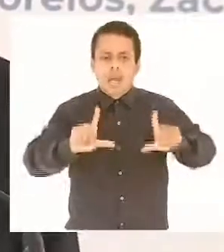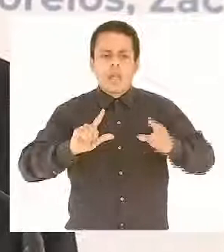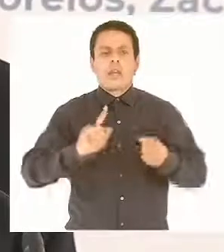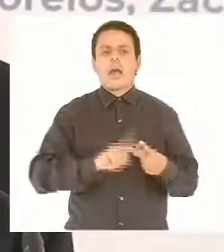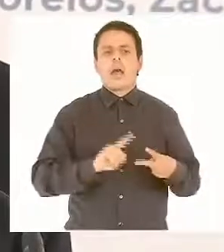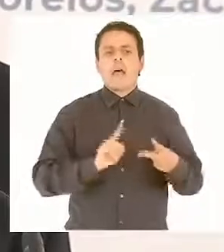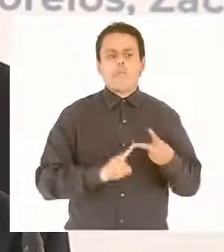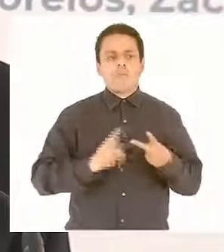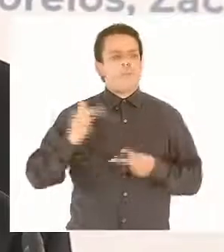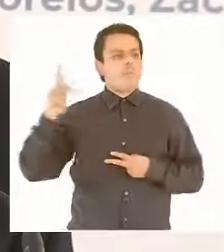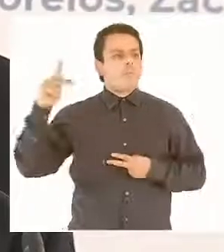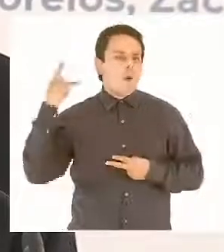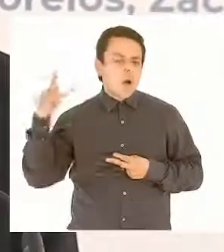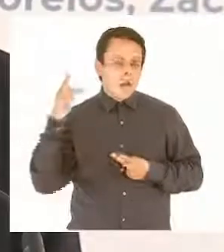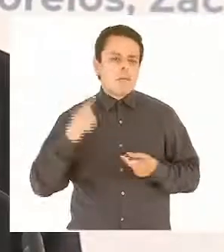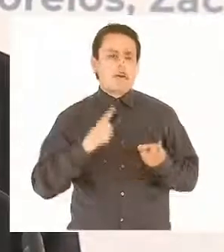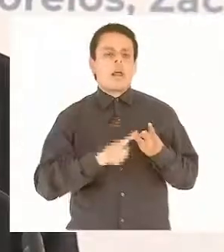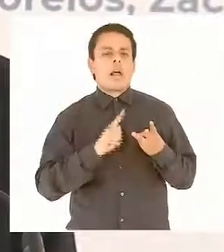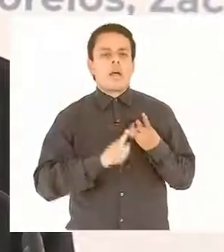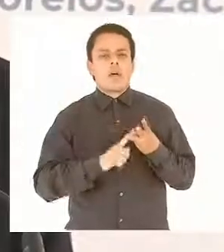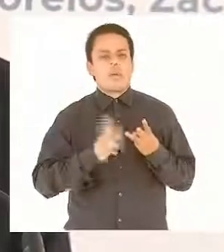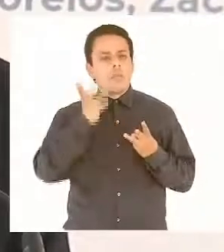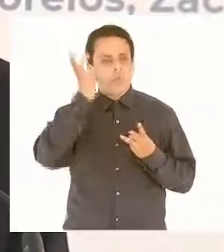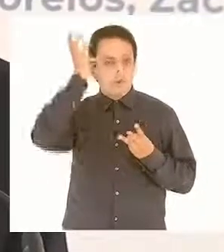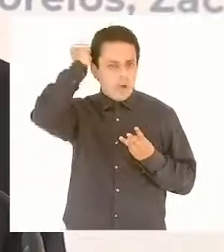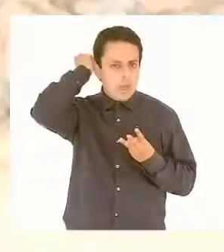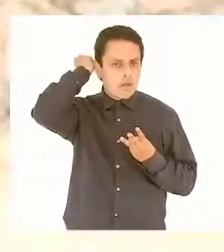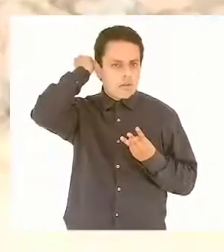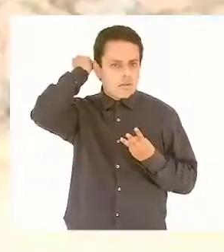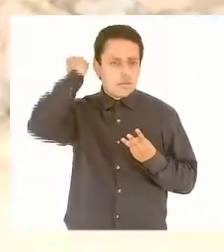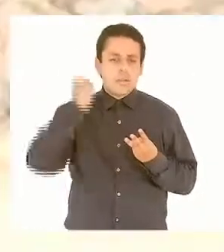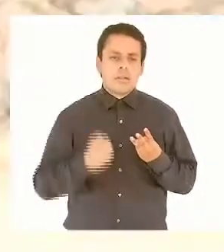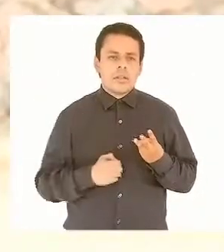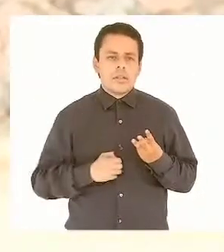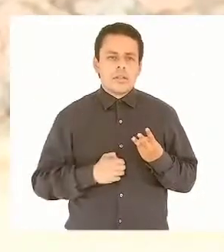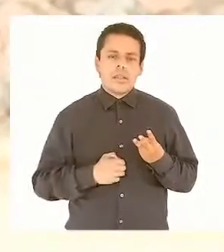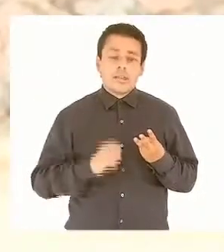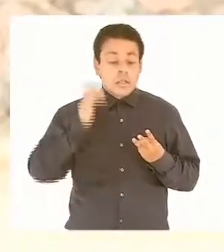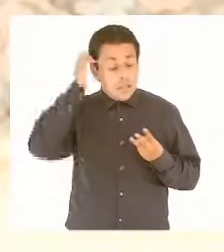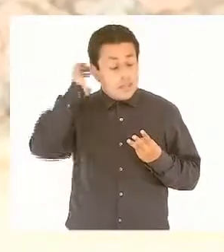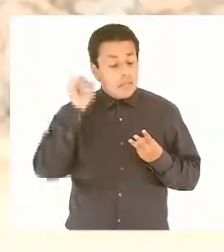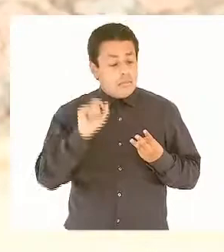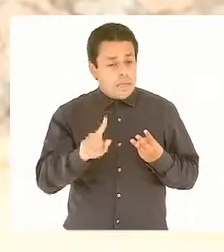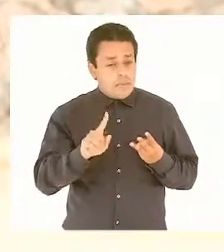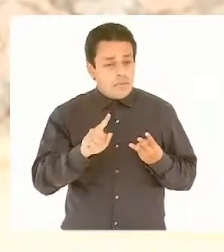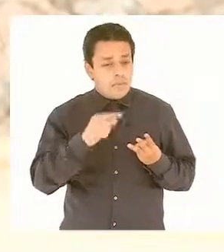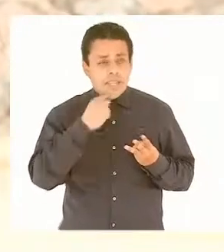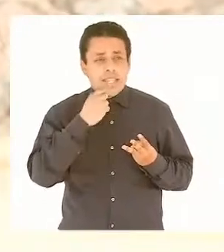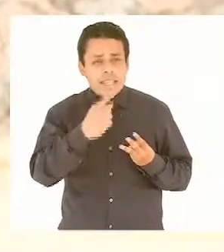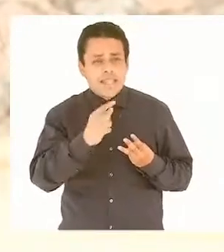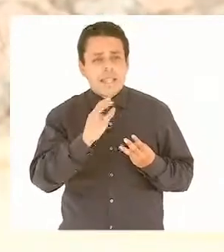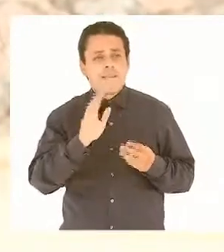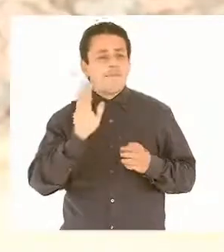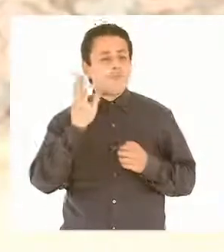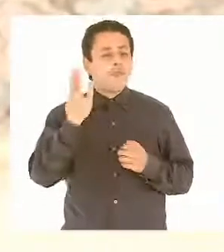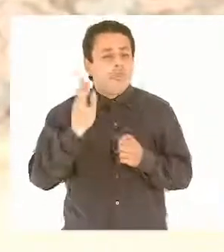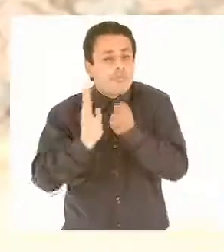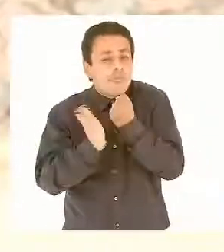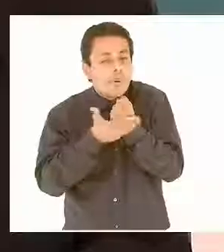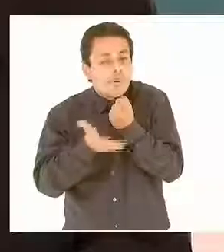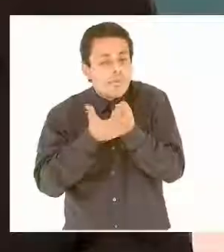Puebla, a Morelos. Y no descartamos para el mediano plazo